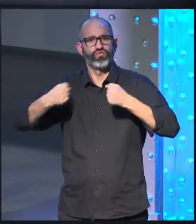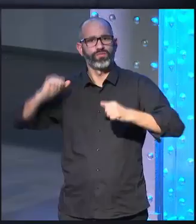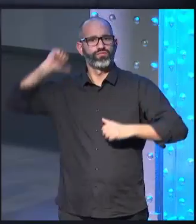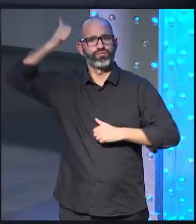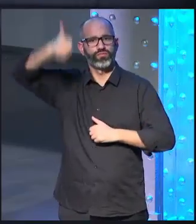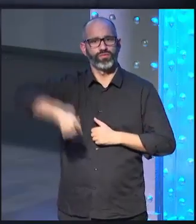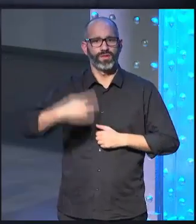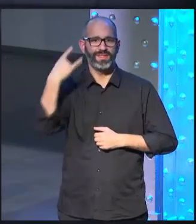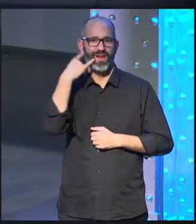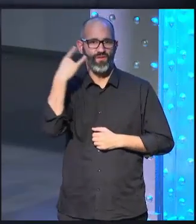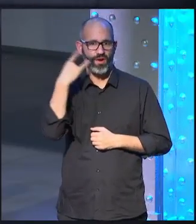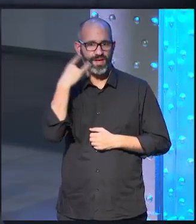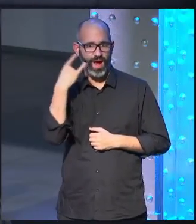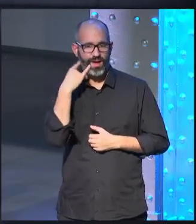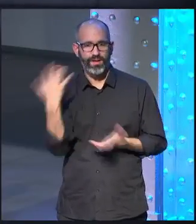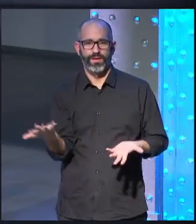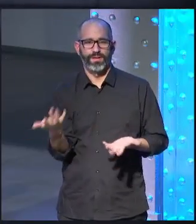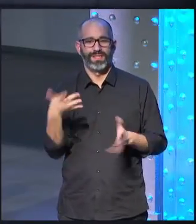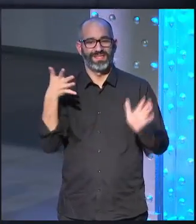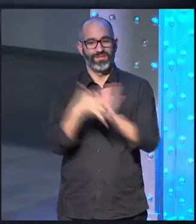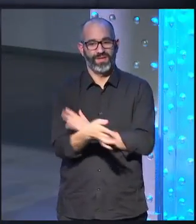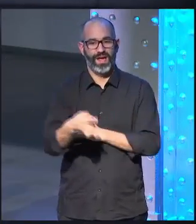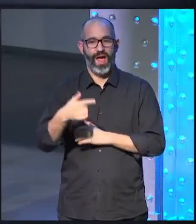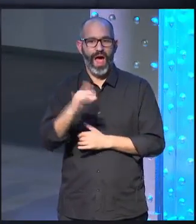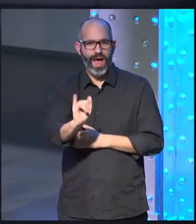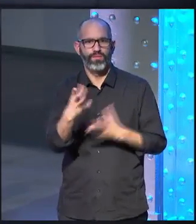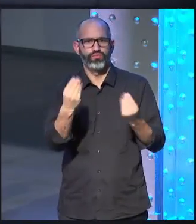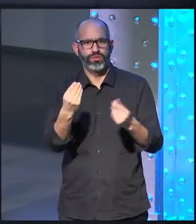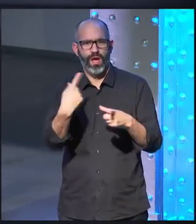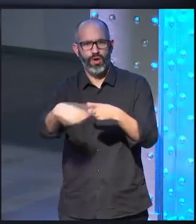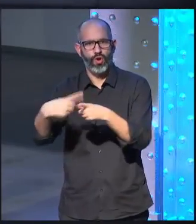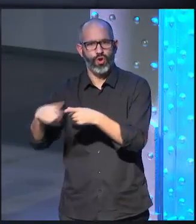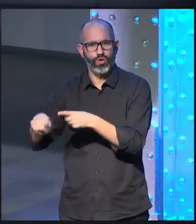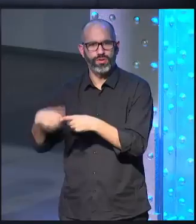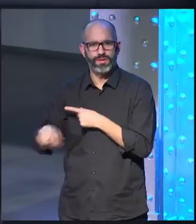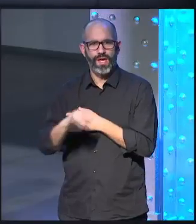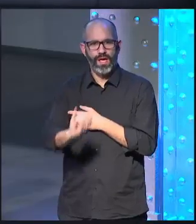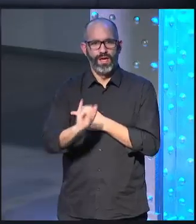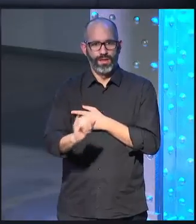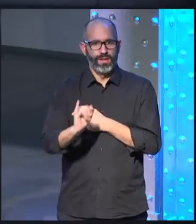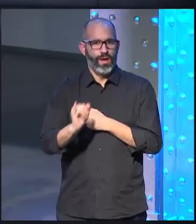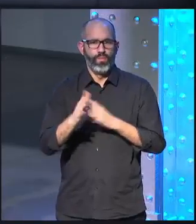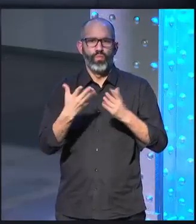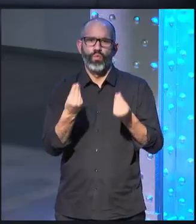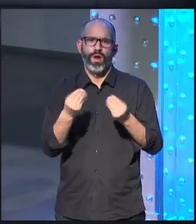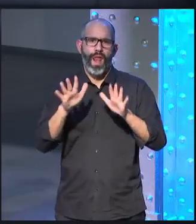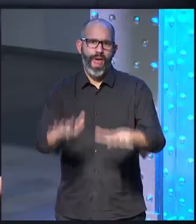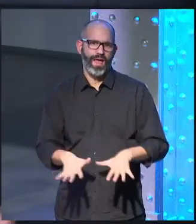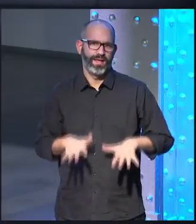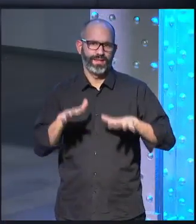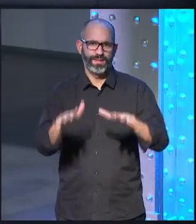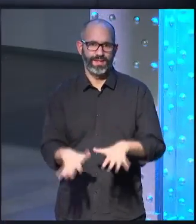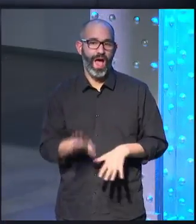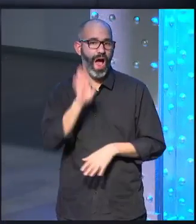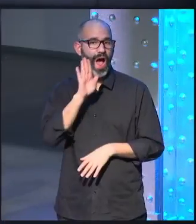de historia, como Telefónica, en la que lógicamente hay muchísimas cosas que son muy lentas. Como dice